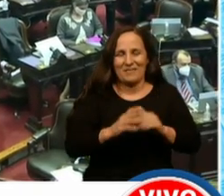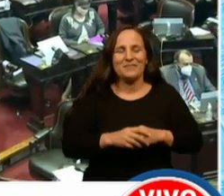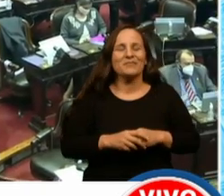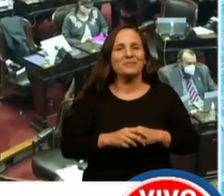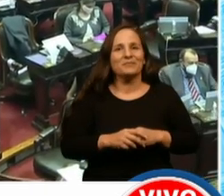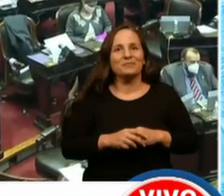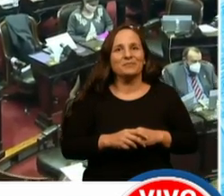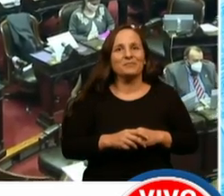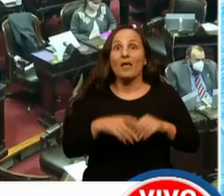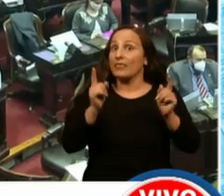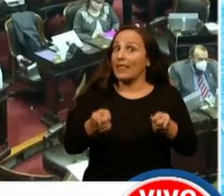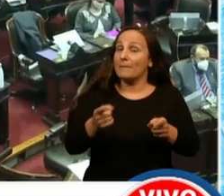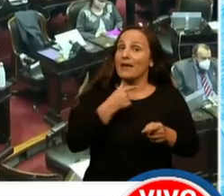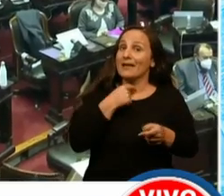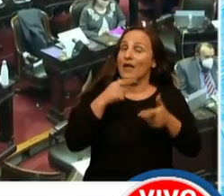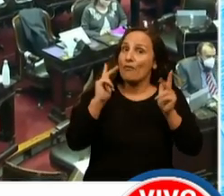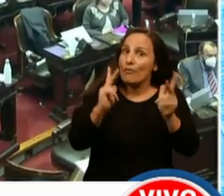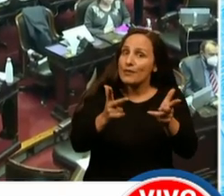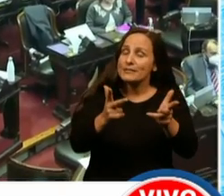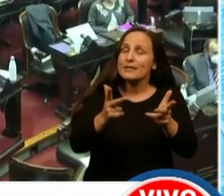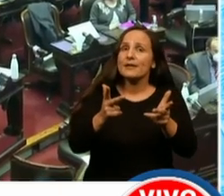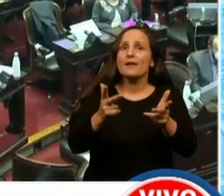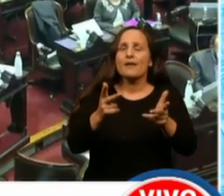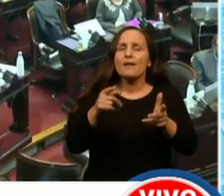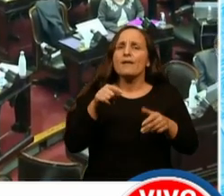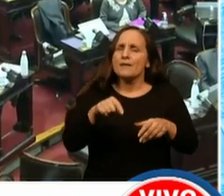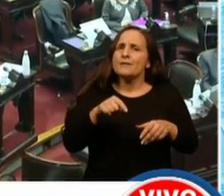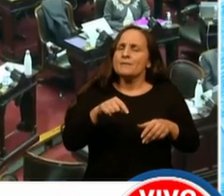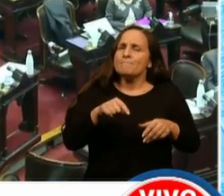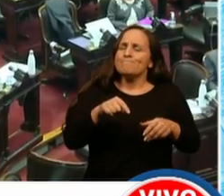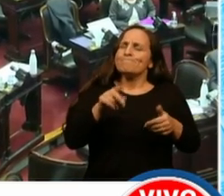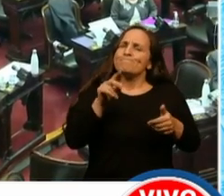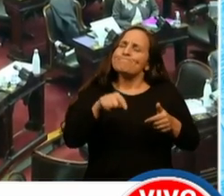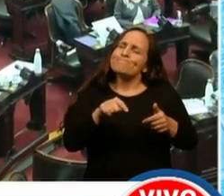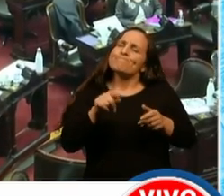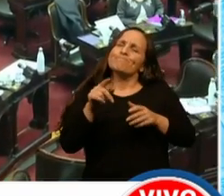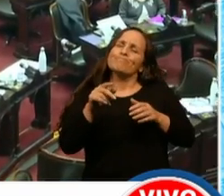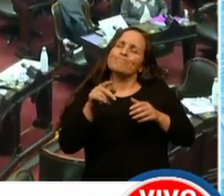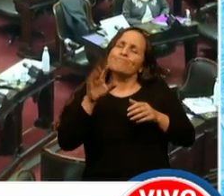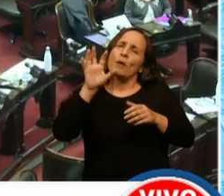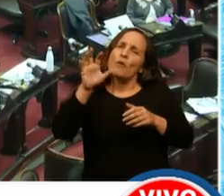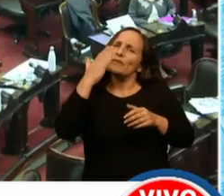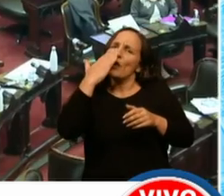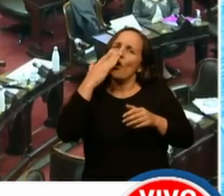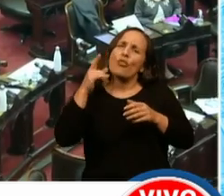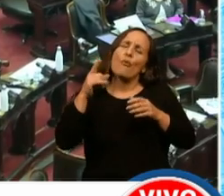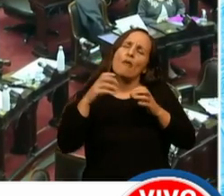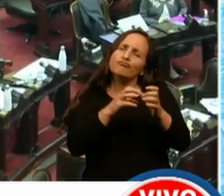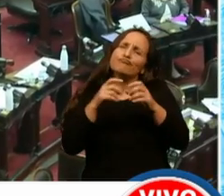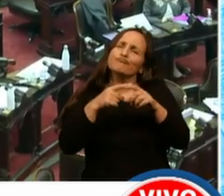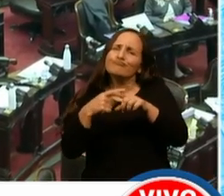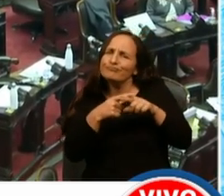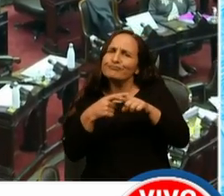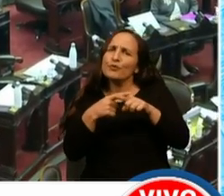es decir también que cuando estamos viendo y discutiendo en córdoba está